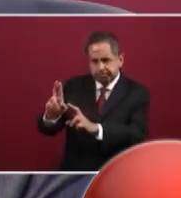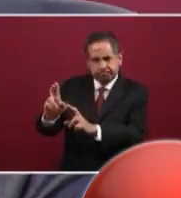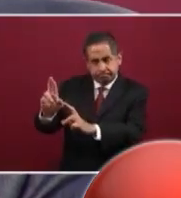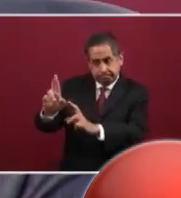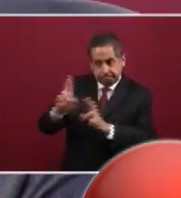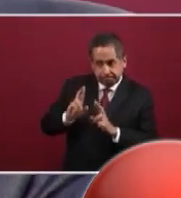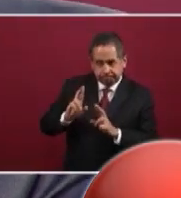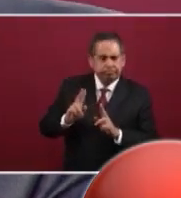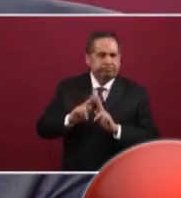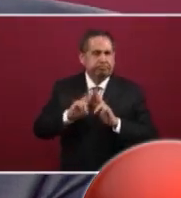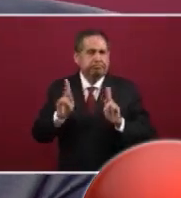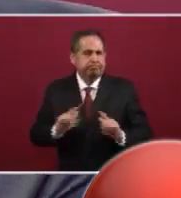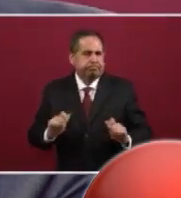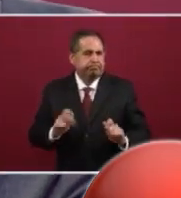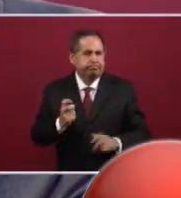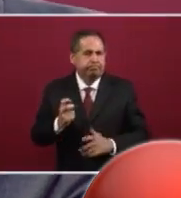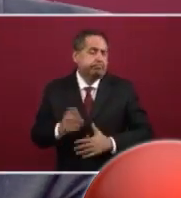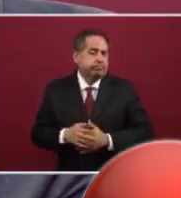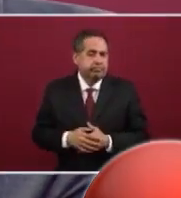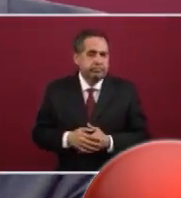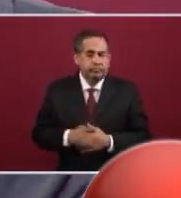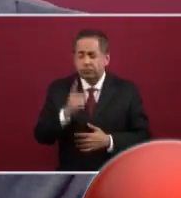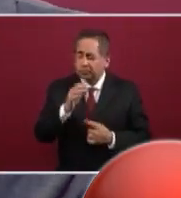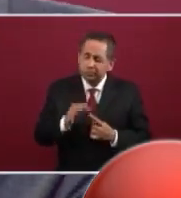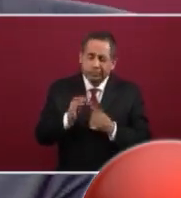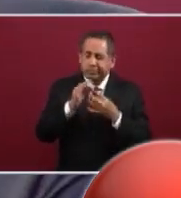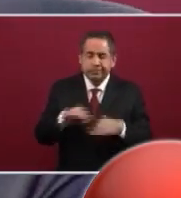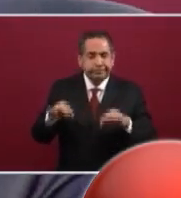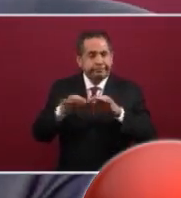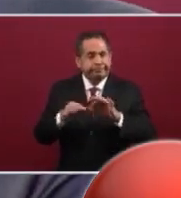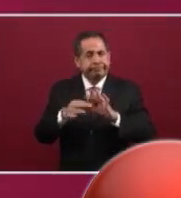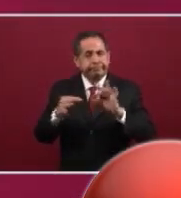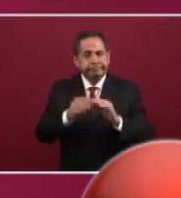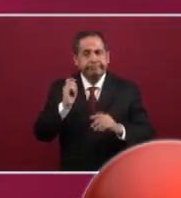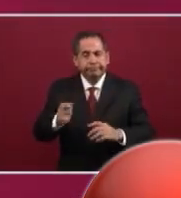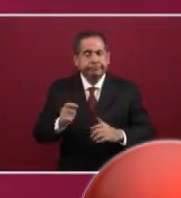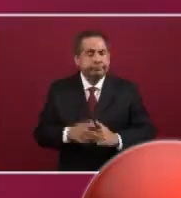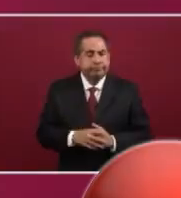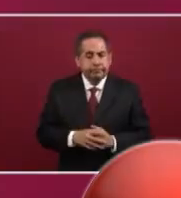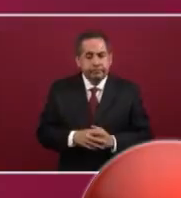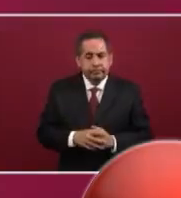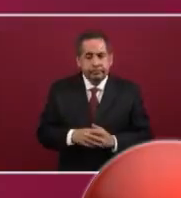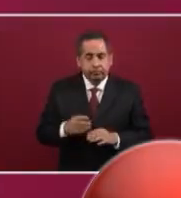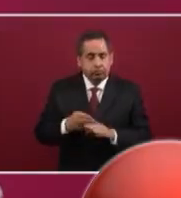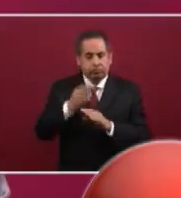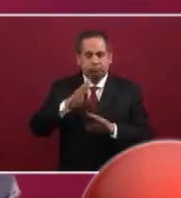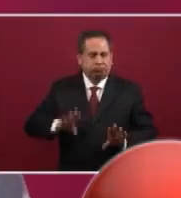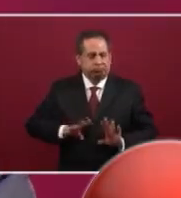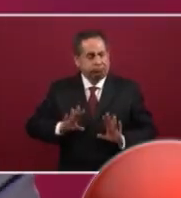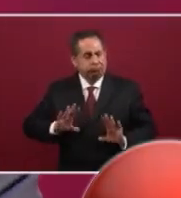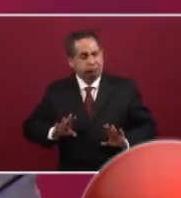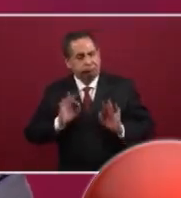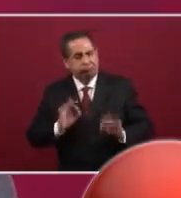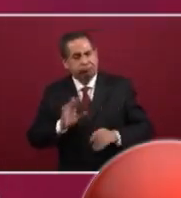Y como algo muy especial, muy peculiar, muy de él,